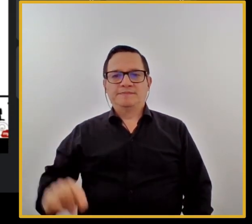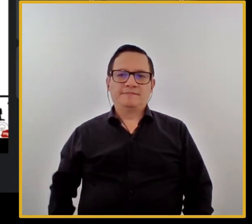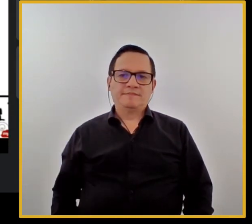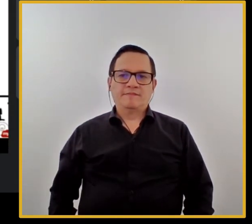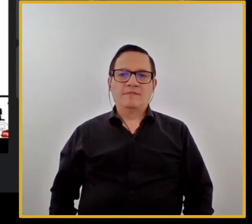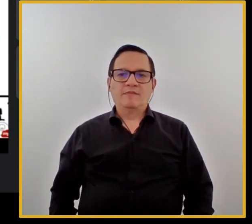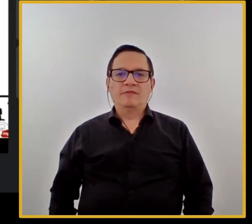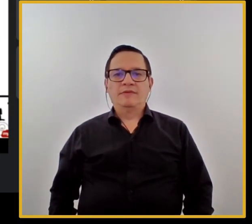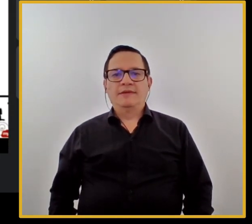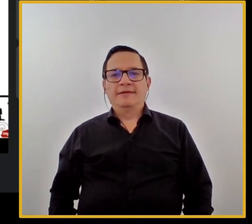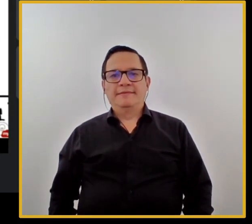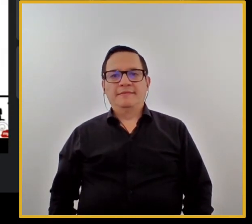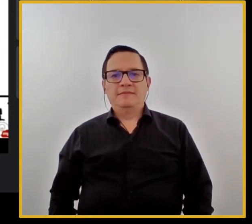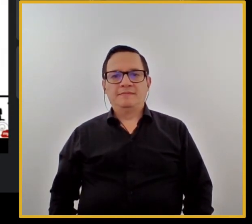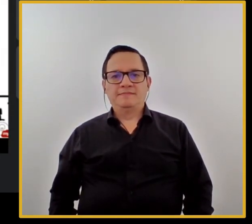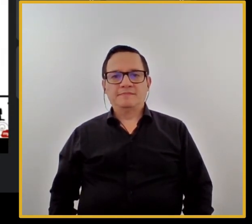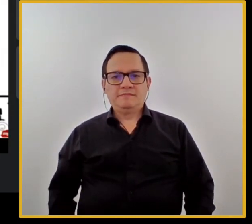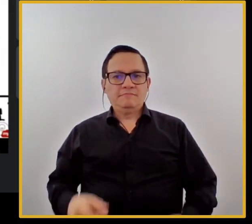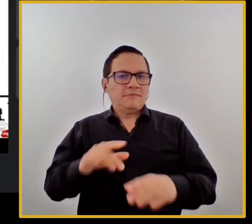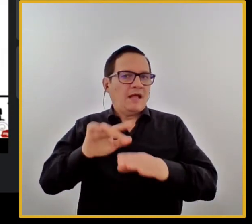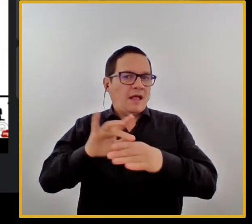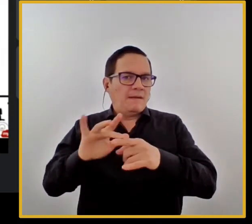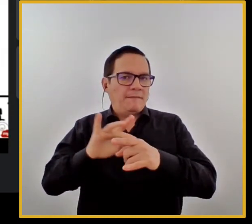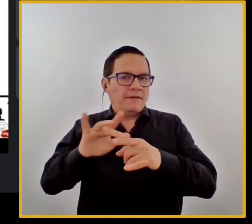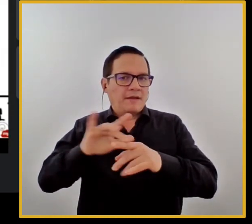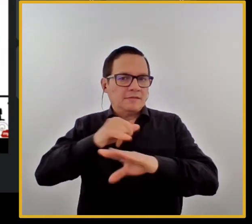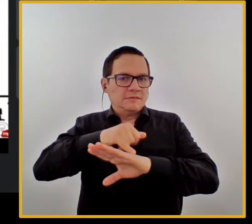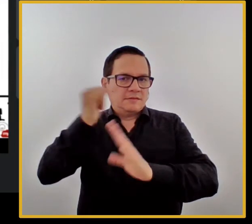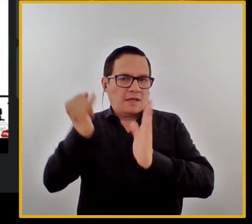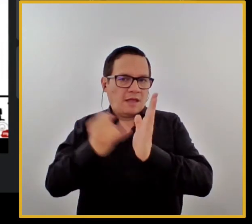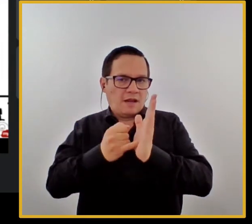señor, perfecto. Y tú ahí aplicas integral.